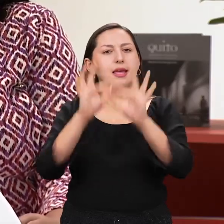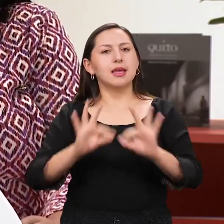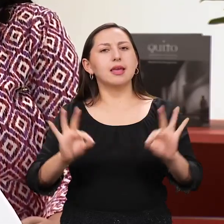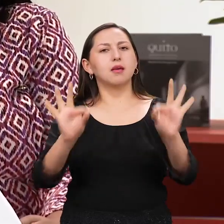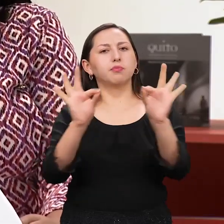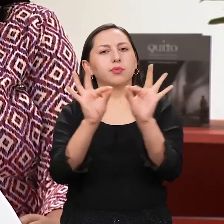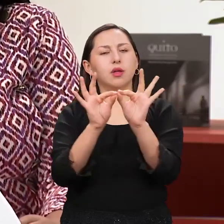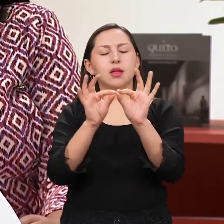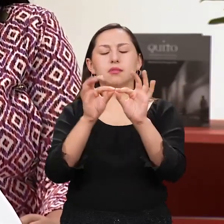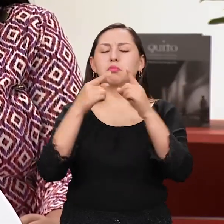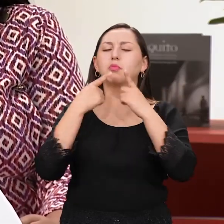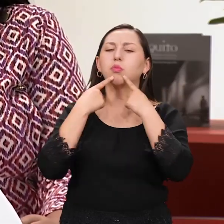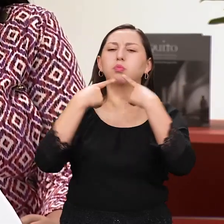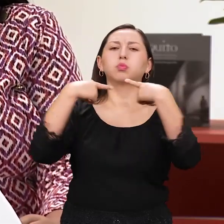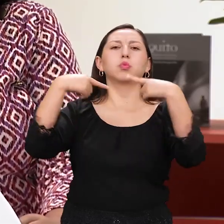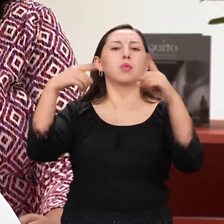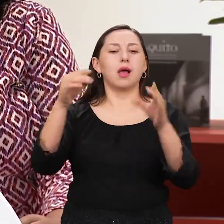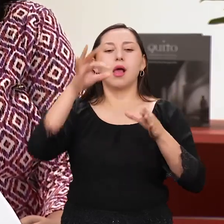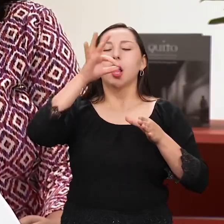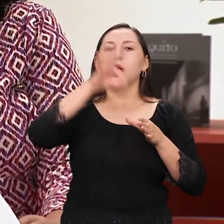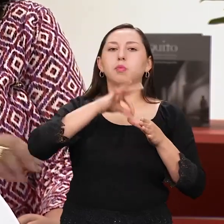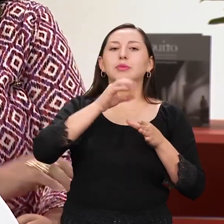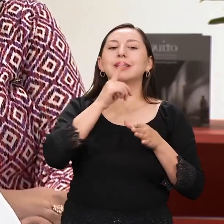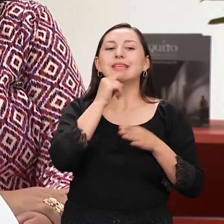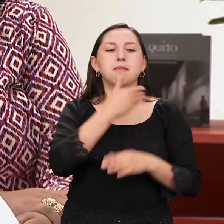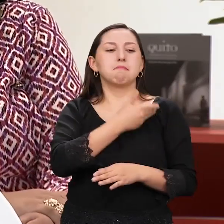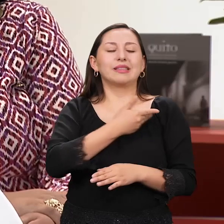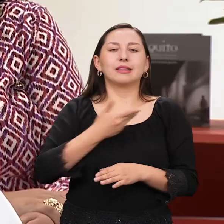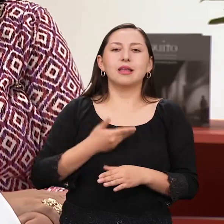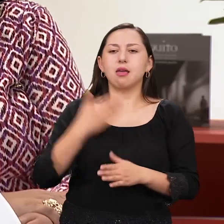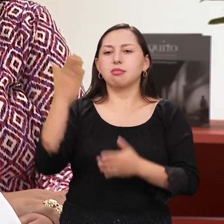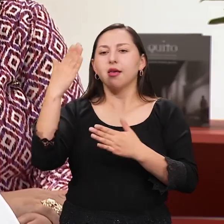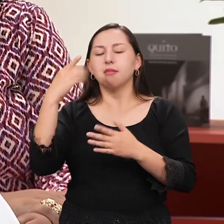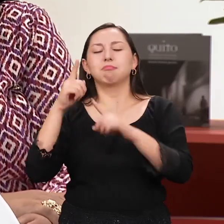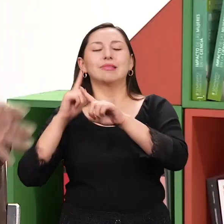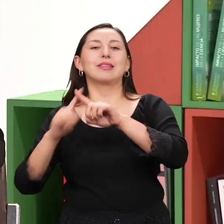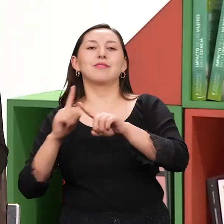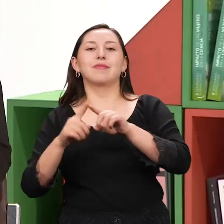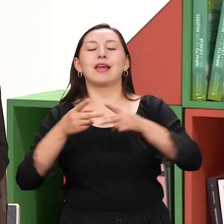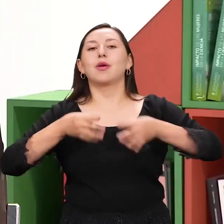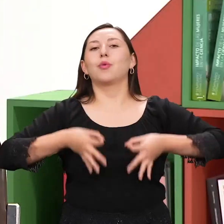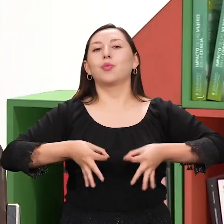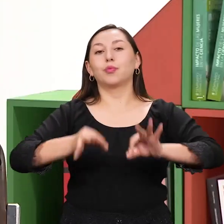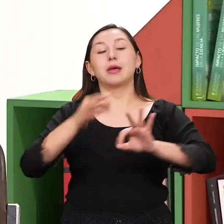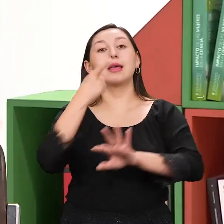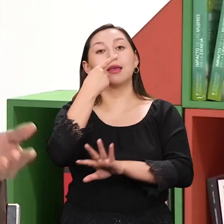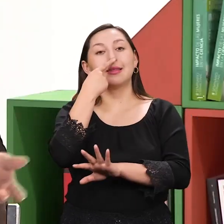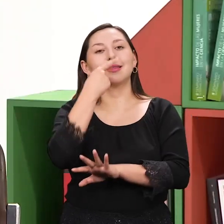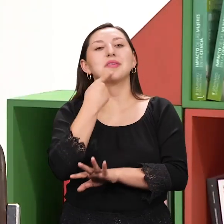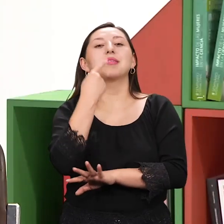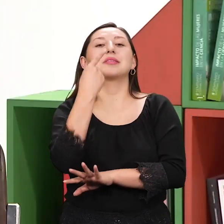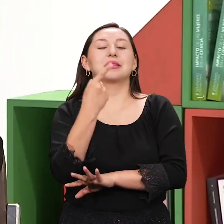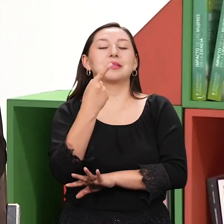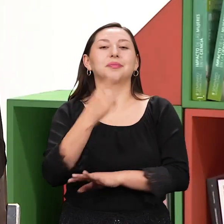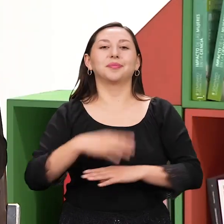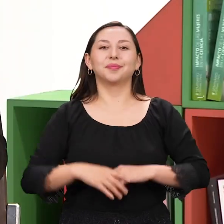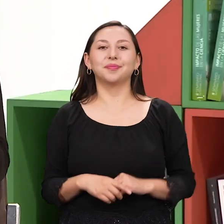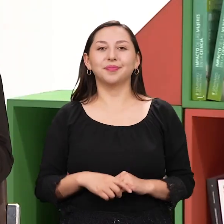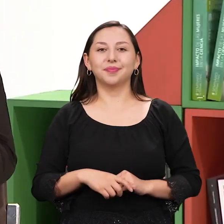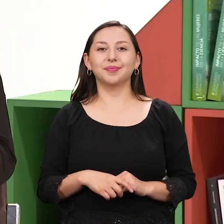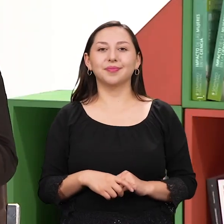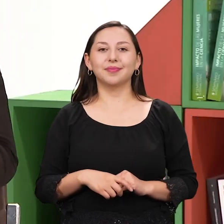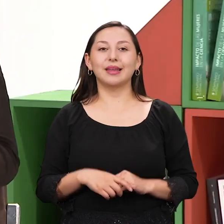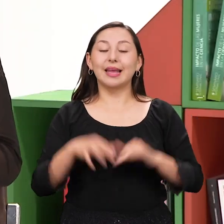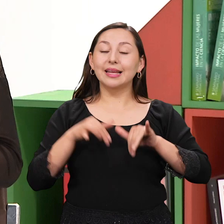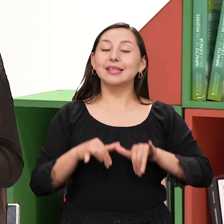sobre la propuesta de las y los candidatos, y es ahí donde está el cuestionamiento. Qué interesante, Natalia, lo que nos comentas. Vamos a